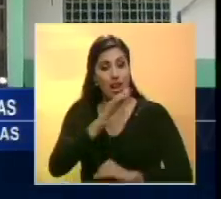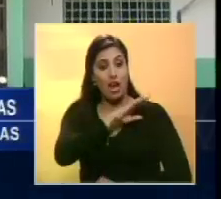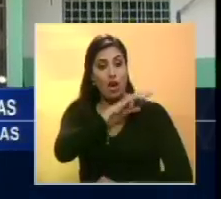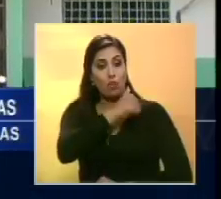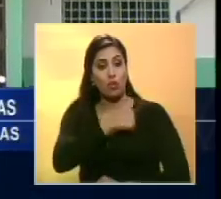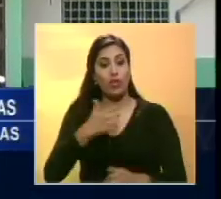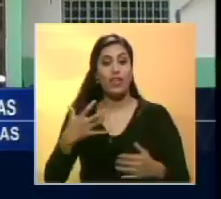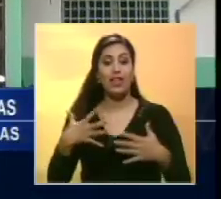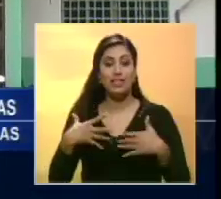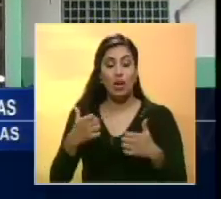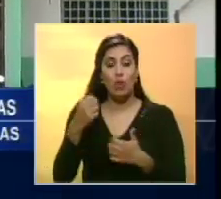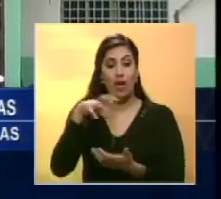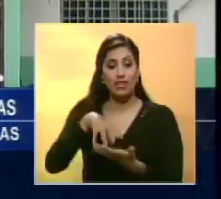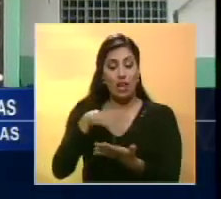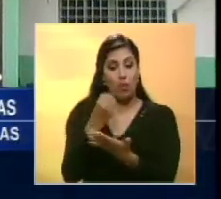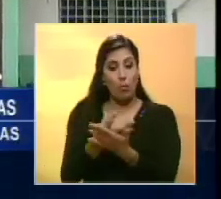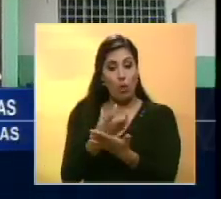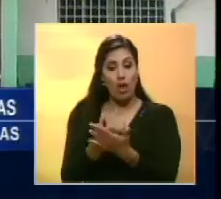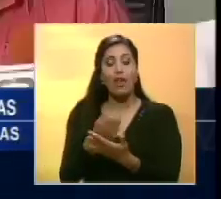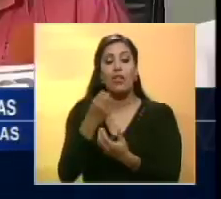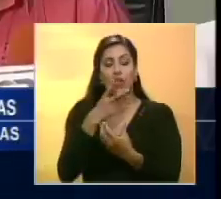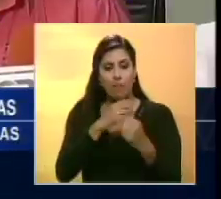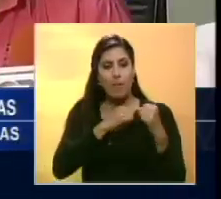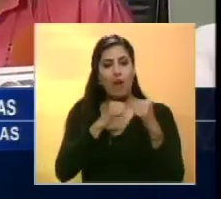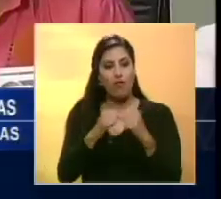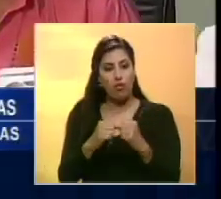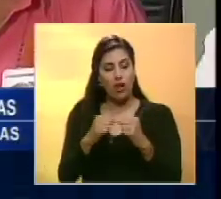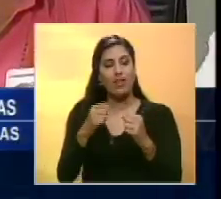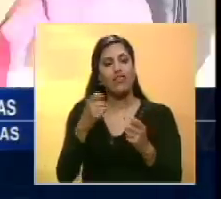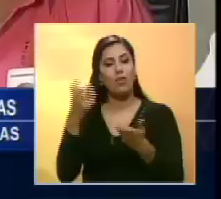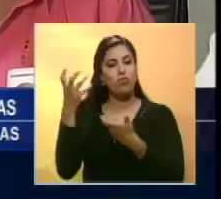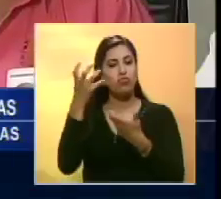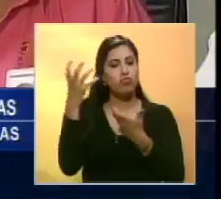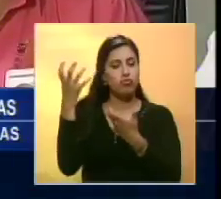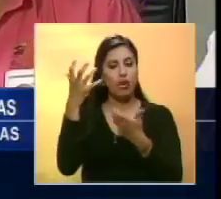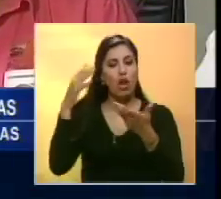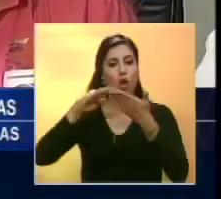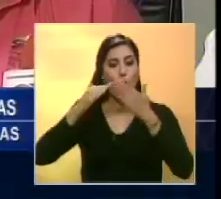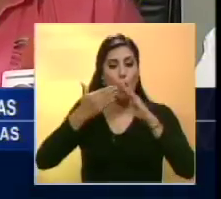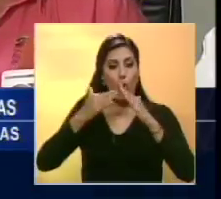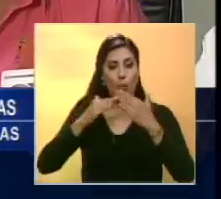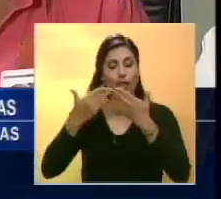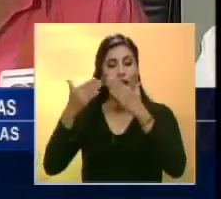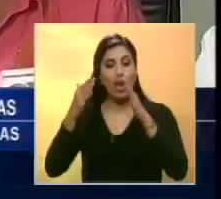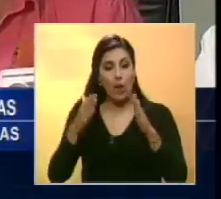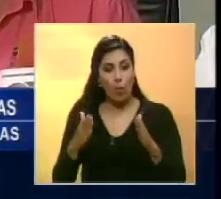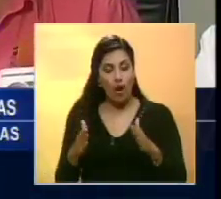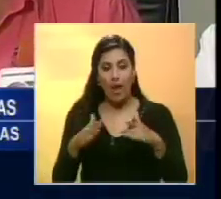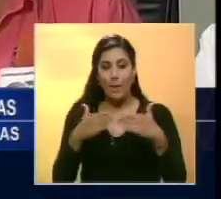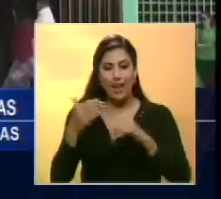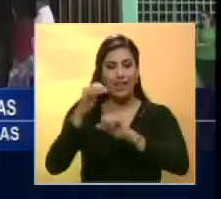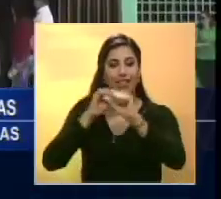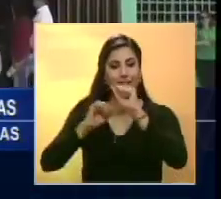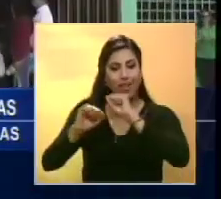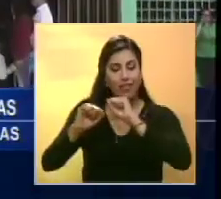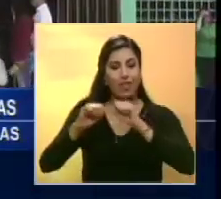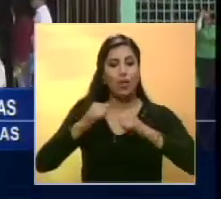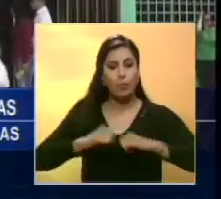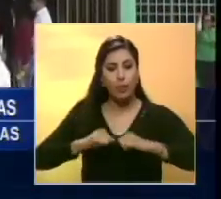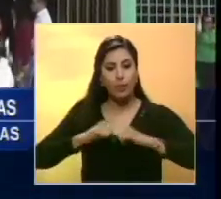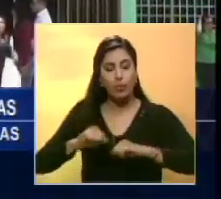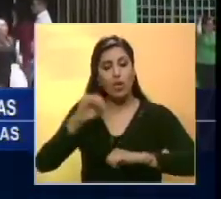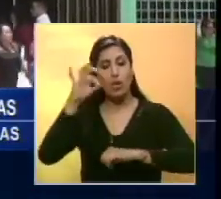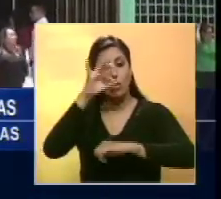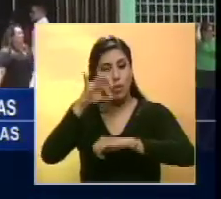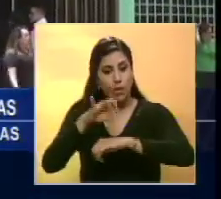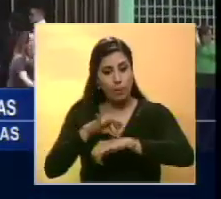de Salud en el estado Monagas destacó que han reforzado las jornadas de fumigación en comunidades y escuelas para evitar la propagación del